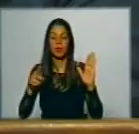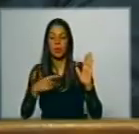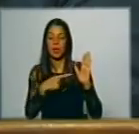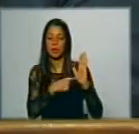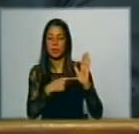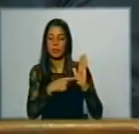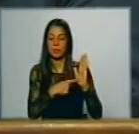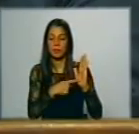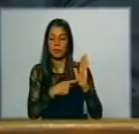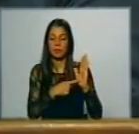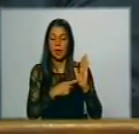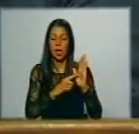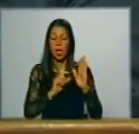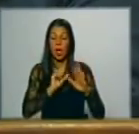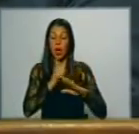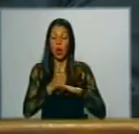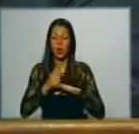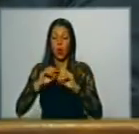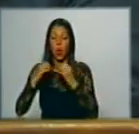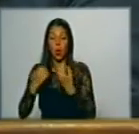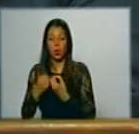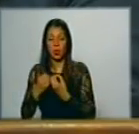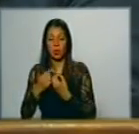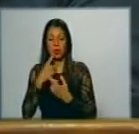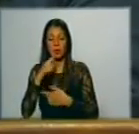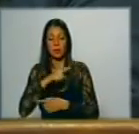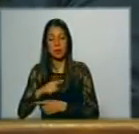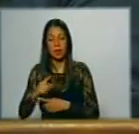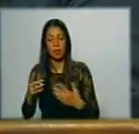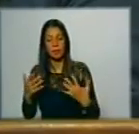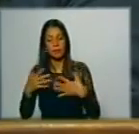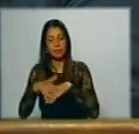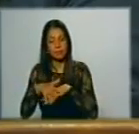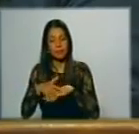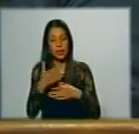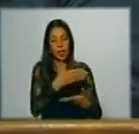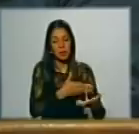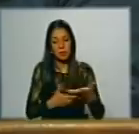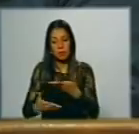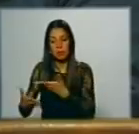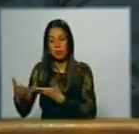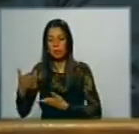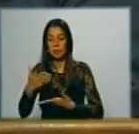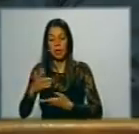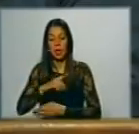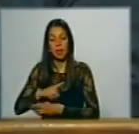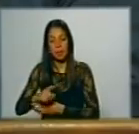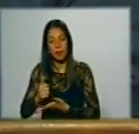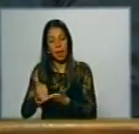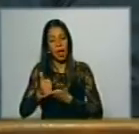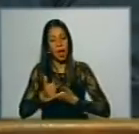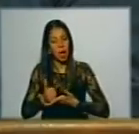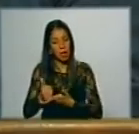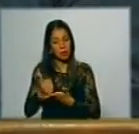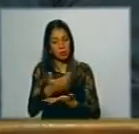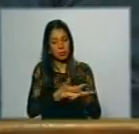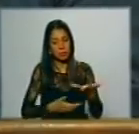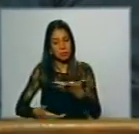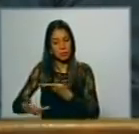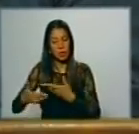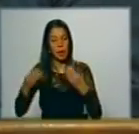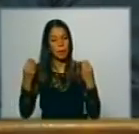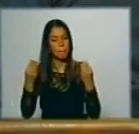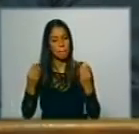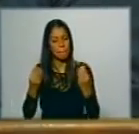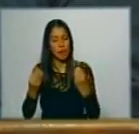Venezuela, órganos y entes deberán colaborar y cooperar articuladamente para el cumplimiento efectivo